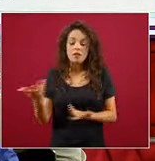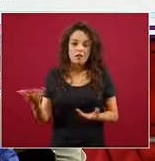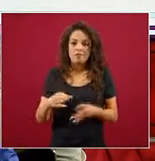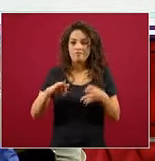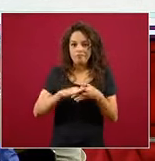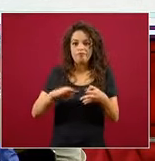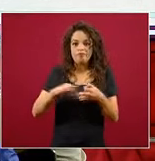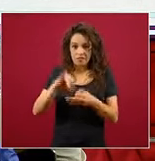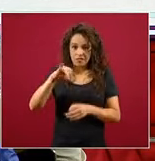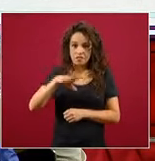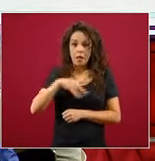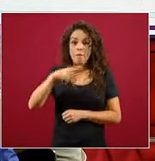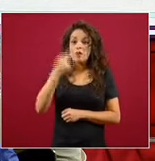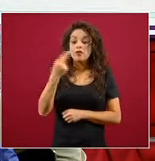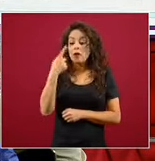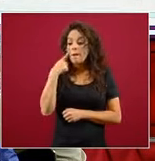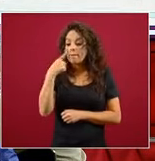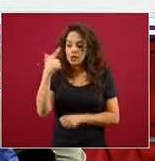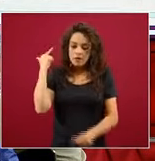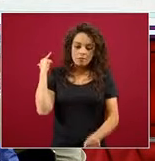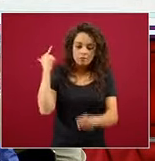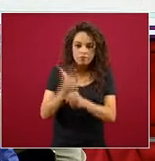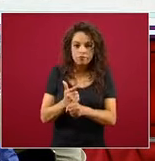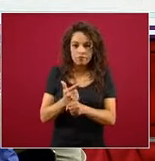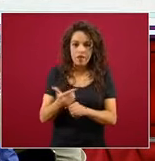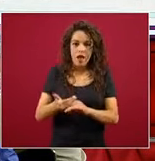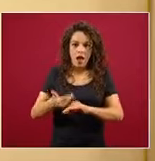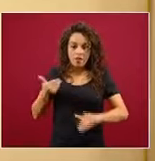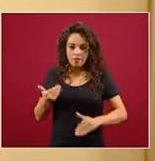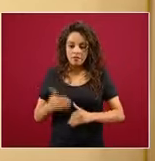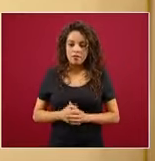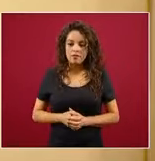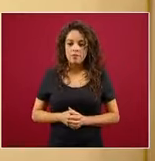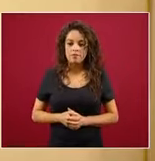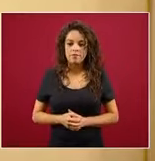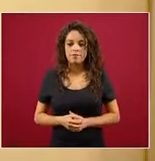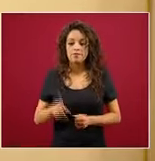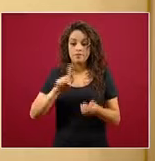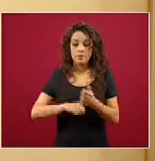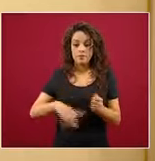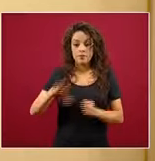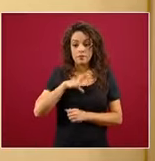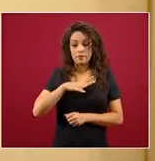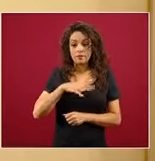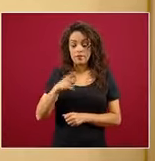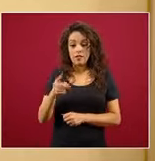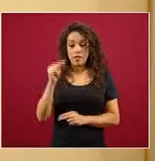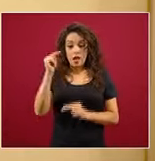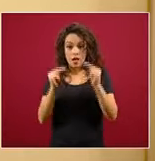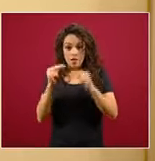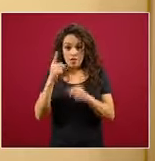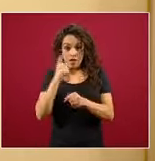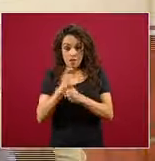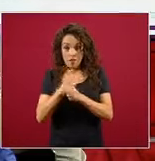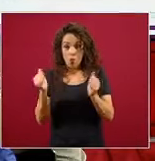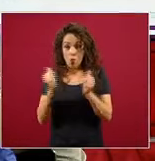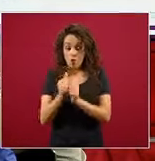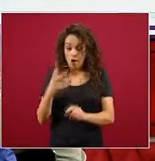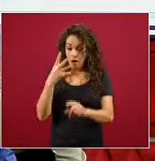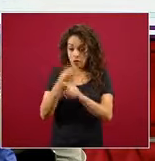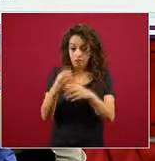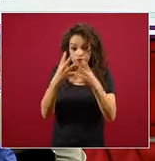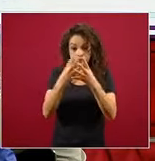verlo, hay que identificarlo. Entonces, si tenemos un primer nivel con capacidad resolutiva, pero también diagnóstica, de